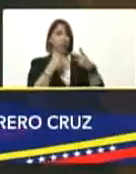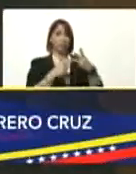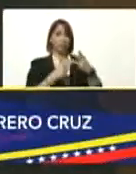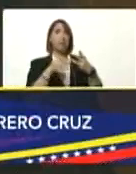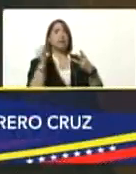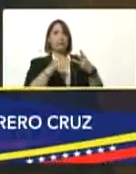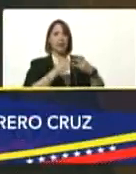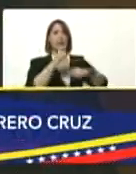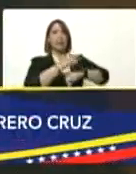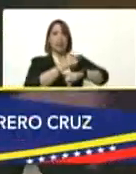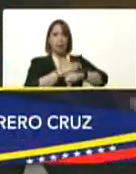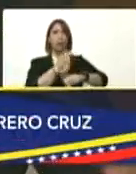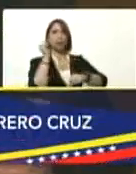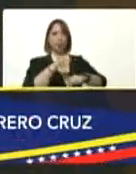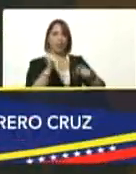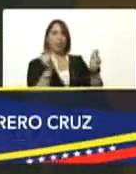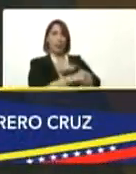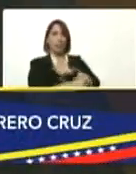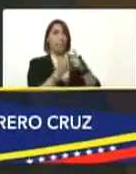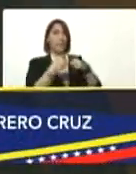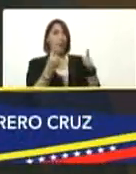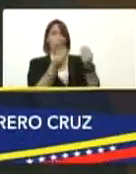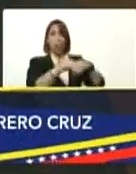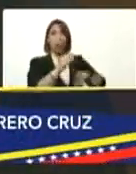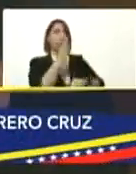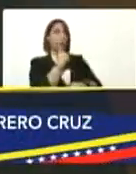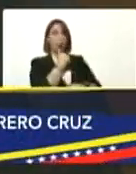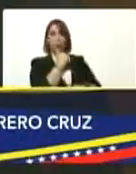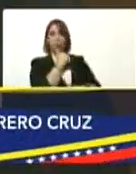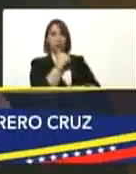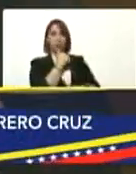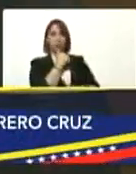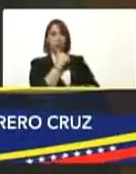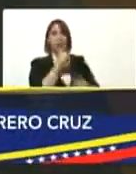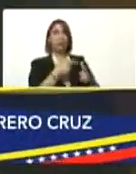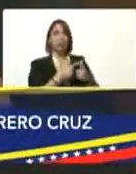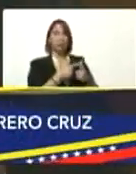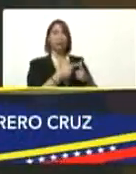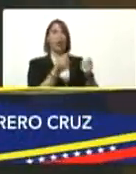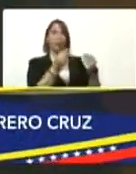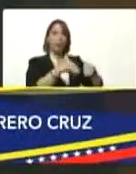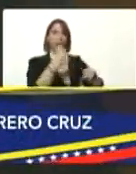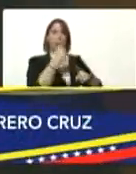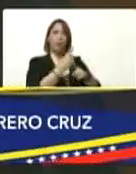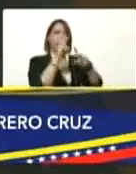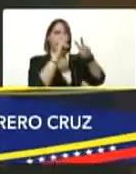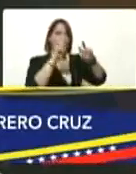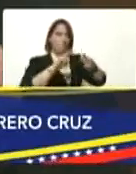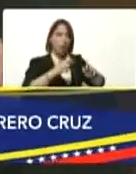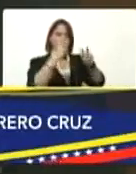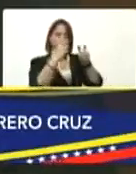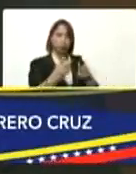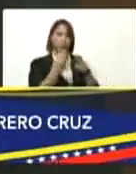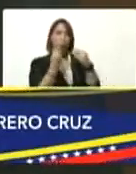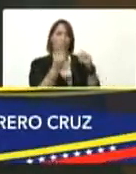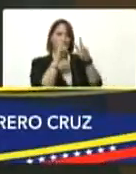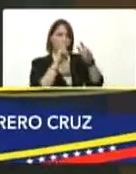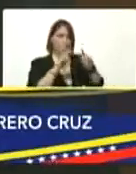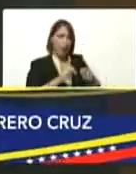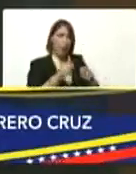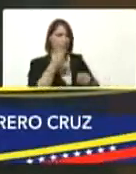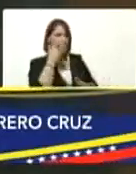han cambiado y hay un mutuo acuerdo en que es el momento de revisar y ver cómo lo